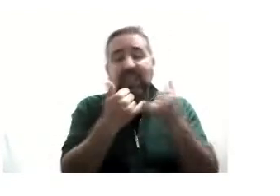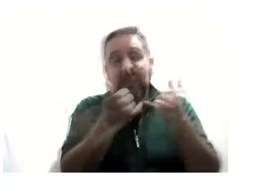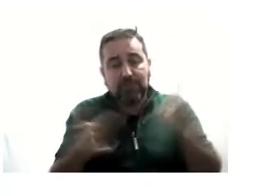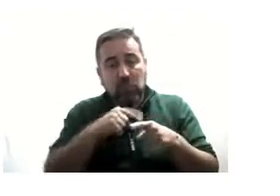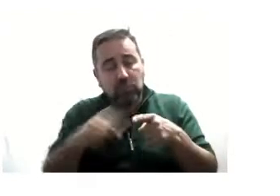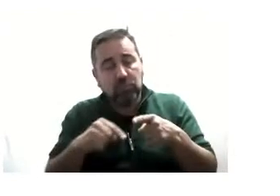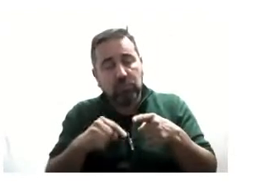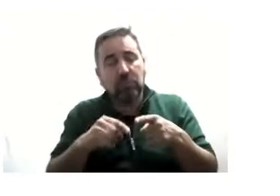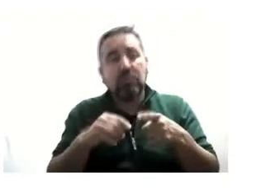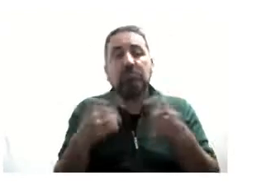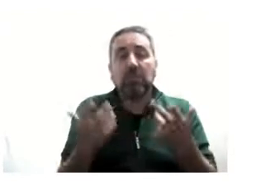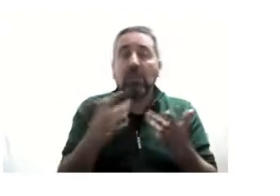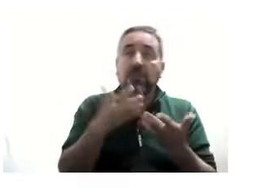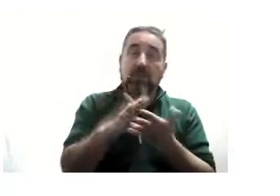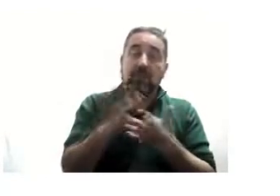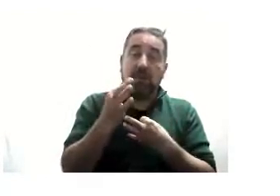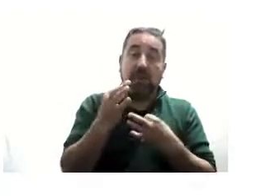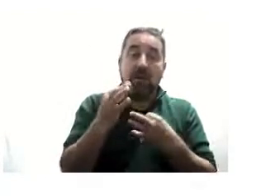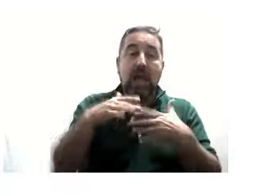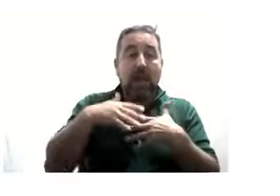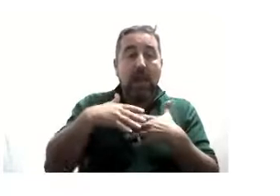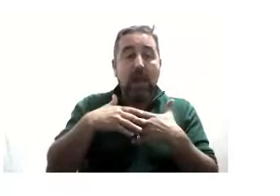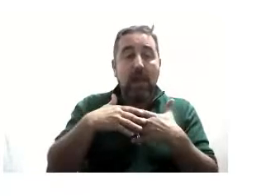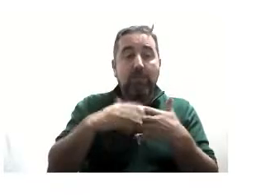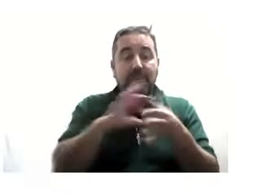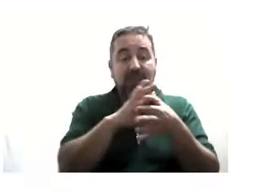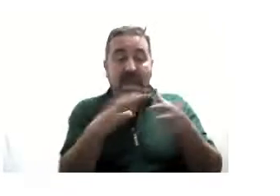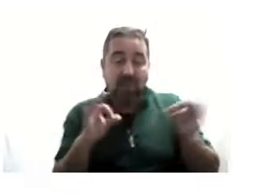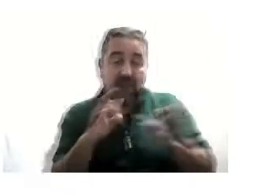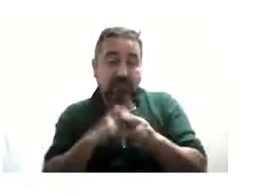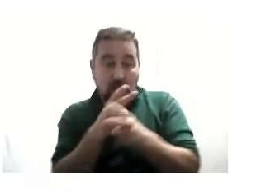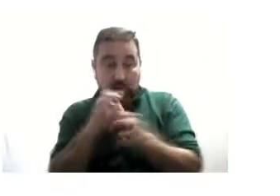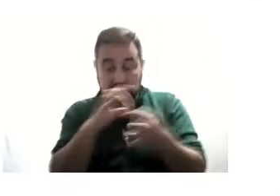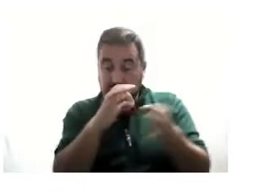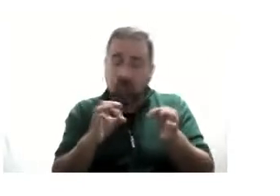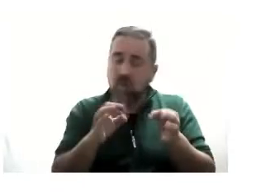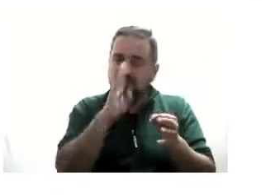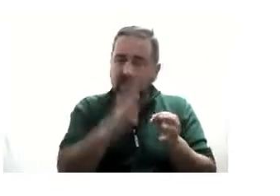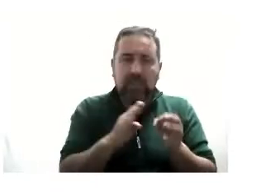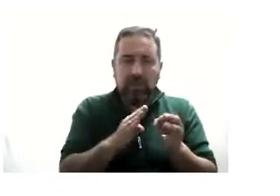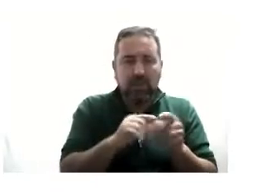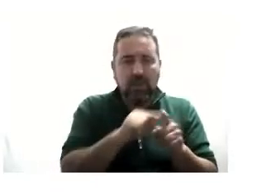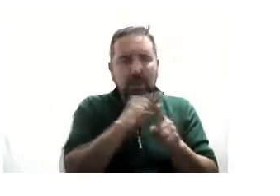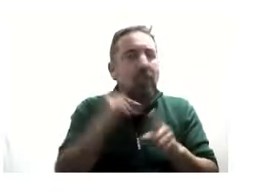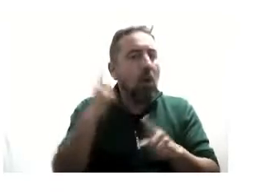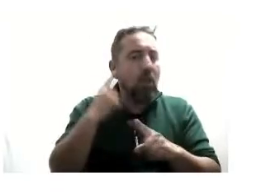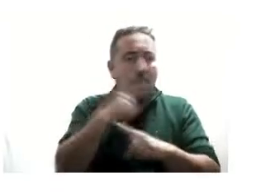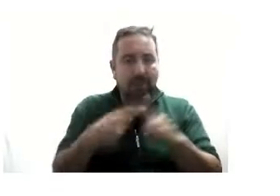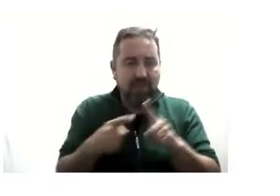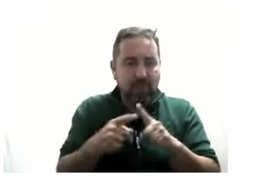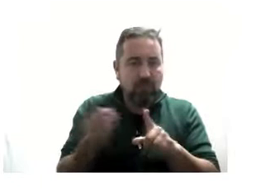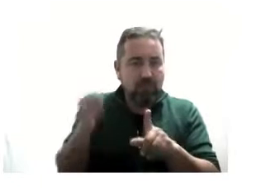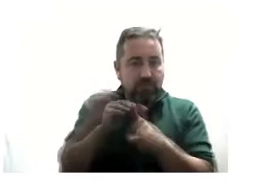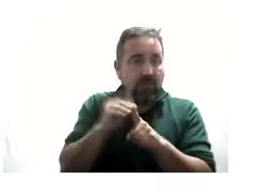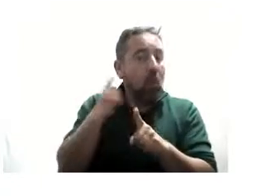En este caso, en lugar de colocarlo en la membrana, perdón, en la cadena osicular, vamos a colocarlo directamente en la entrada del oído medio, en la entrada del